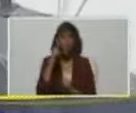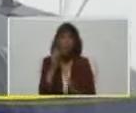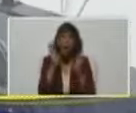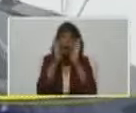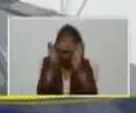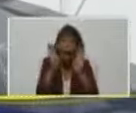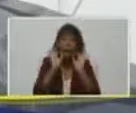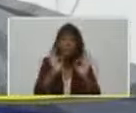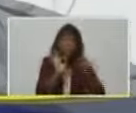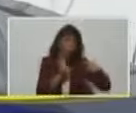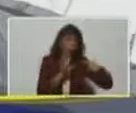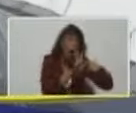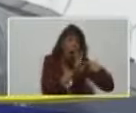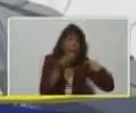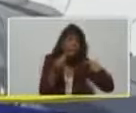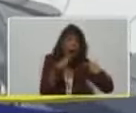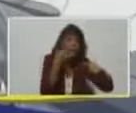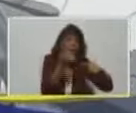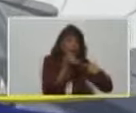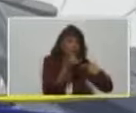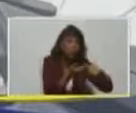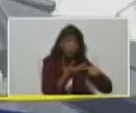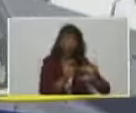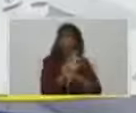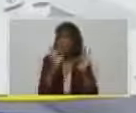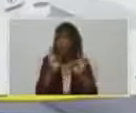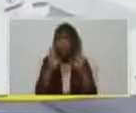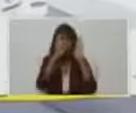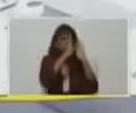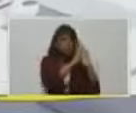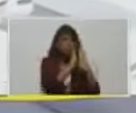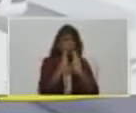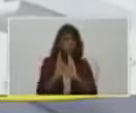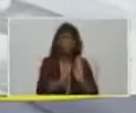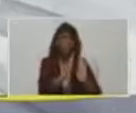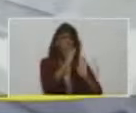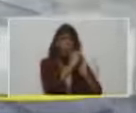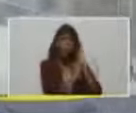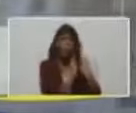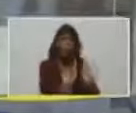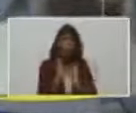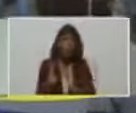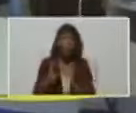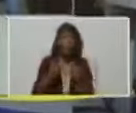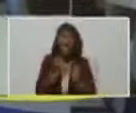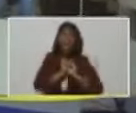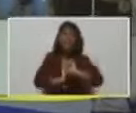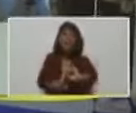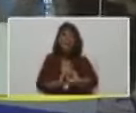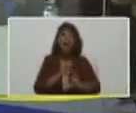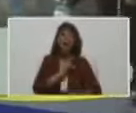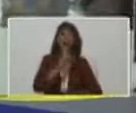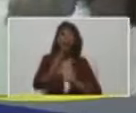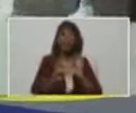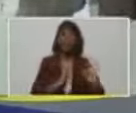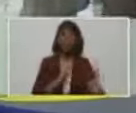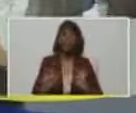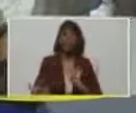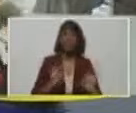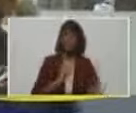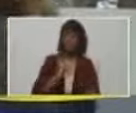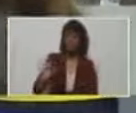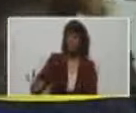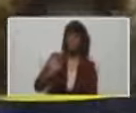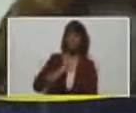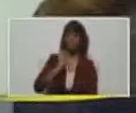a especialmente al área. Todo está bien pensado, pues. Todo. Mis saludos por allá. Contaminación cruzada y podamos tener la mejor atención en